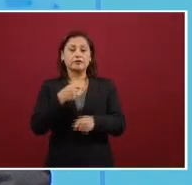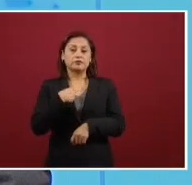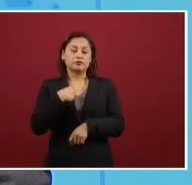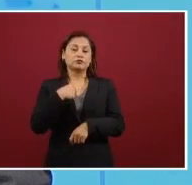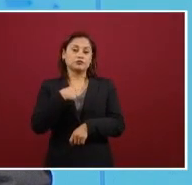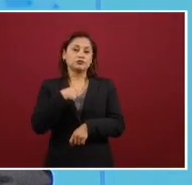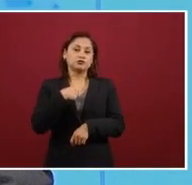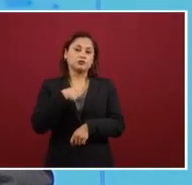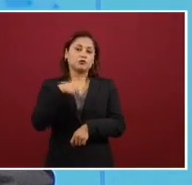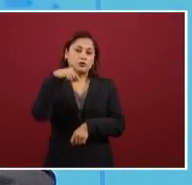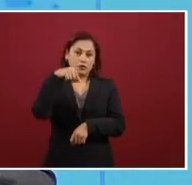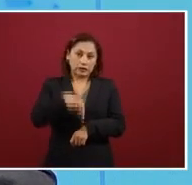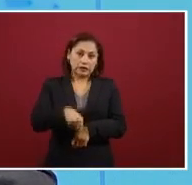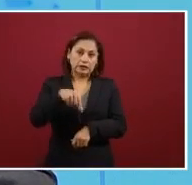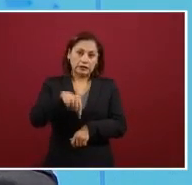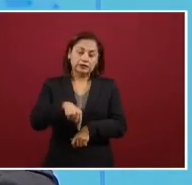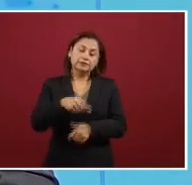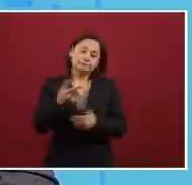porque